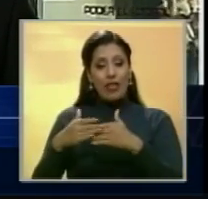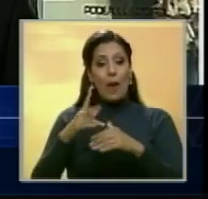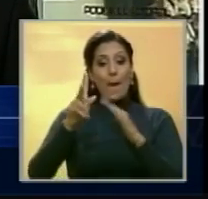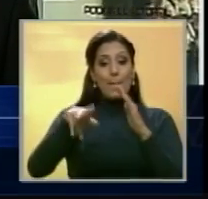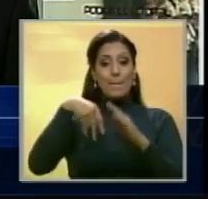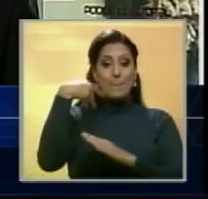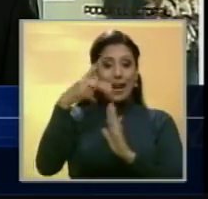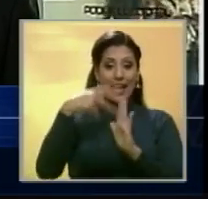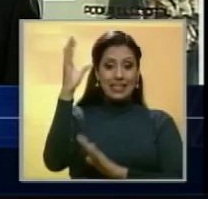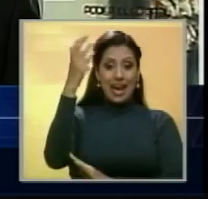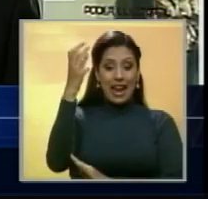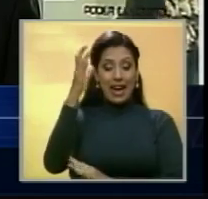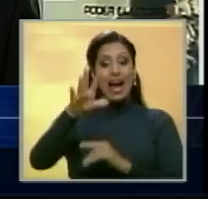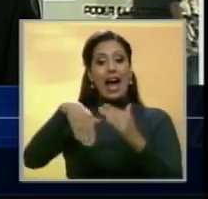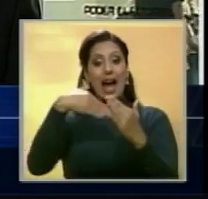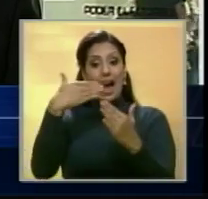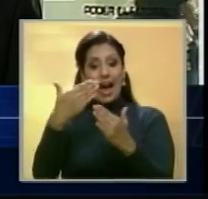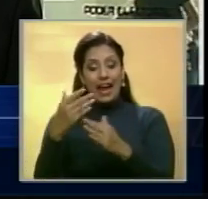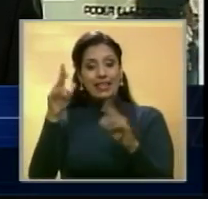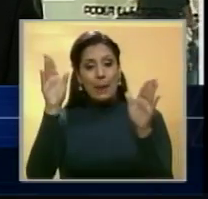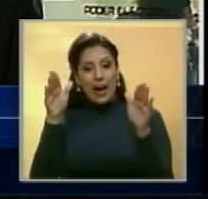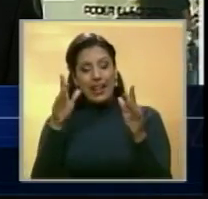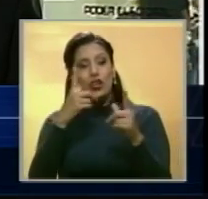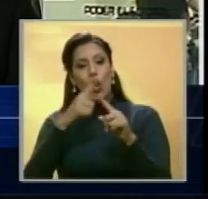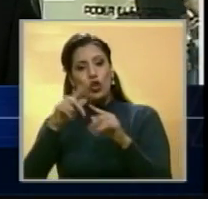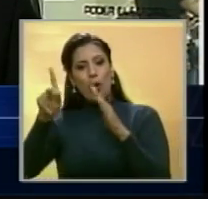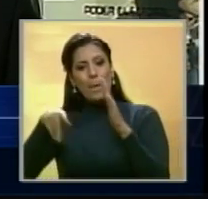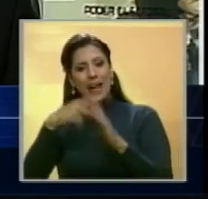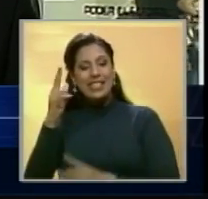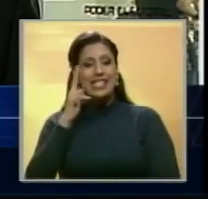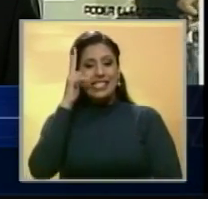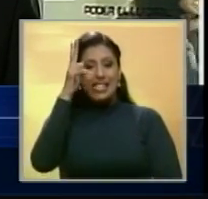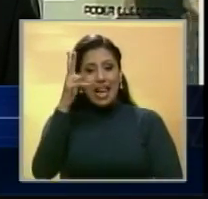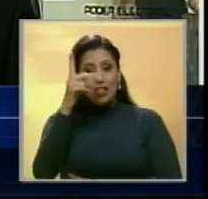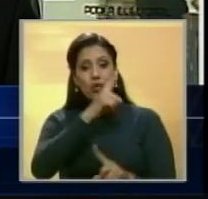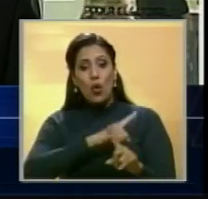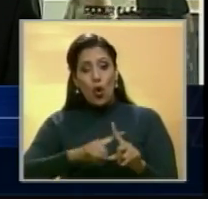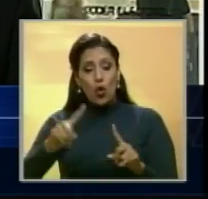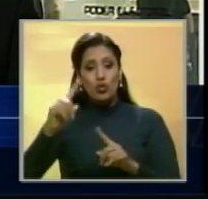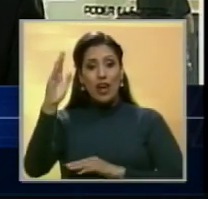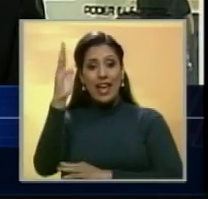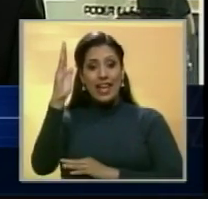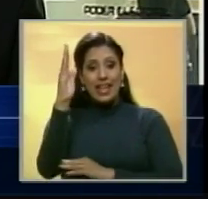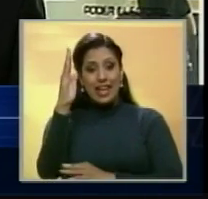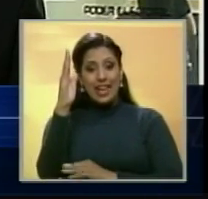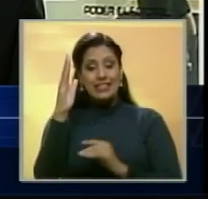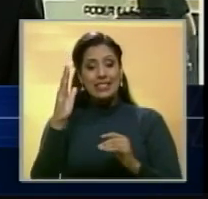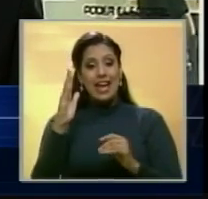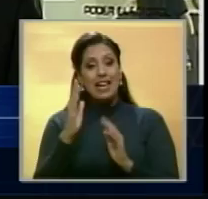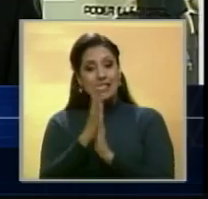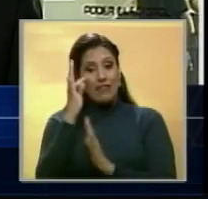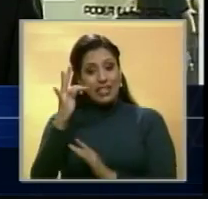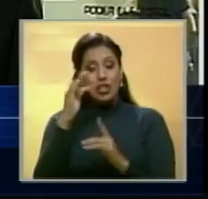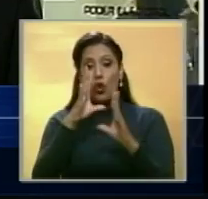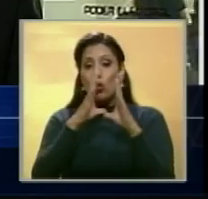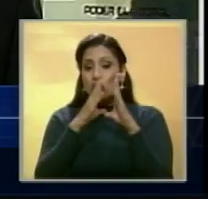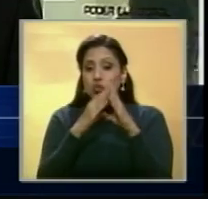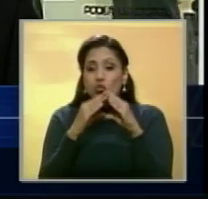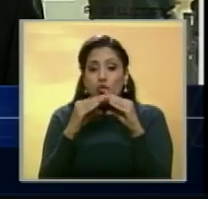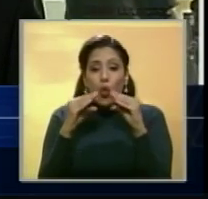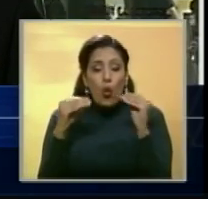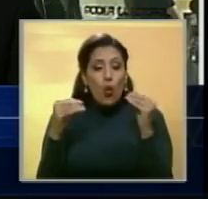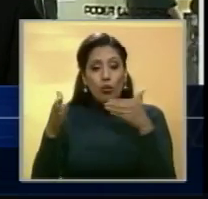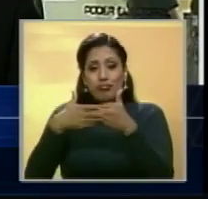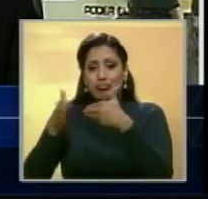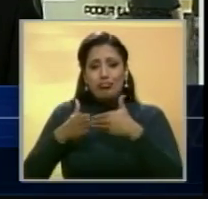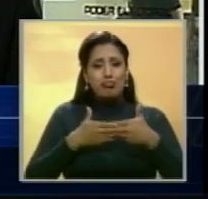Plaza Caracas, desde la esquina de Pajaritos, desde la Plaza Diego Ibarra, también desde la esquina de la iglesia de San Francisco. Todo está bloqueado,